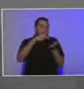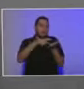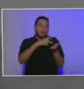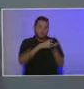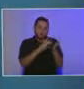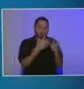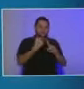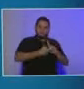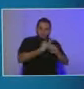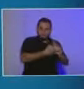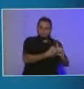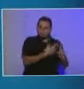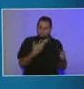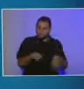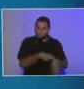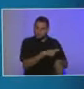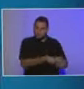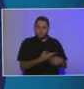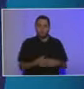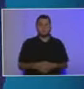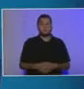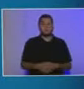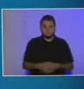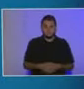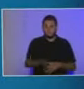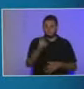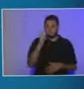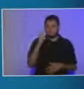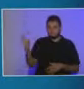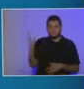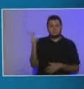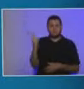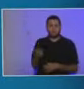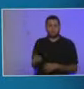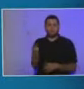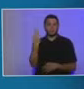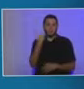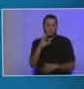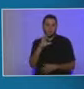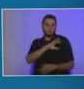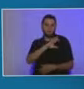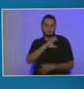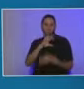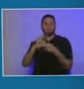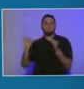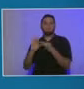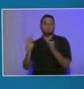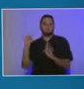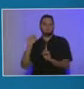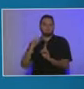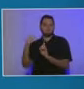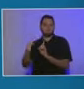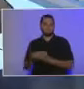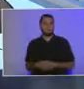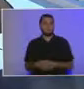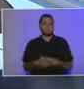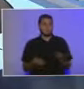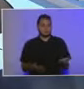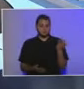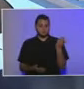Llamativo, ¿eh? Bueno. Curioso. Ahí están las versiones de 2 de los funcionarios de la policía de más alto rango. Aquí está don Ernie Cabán, ex